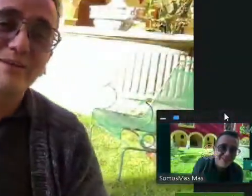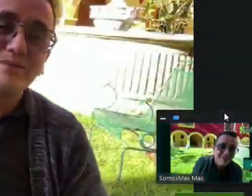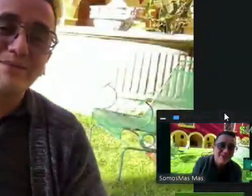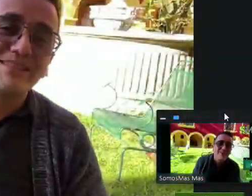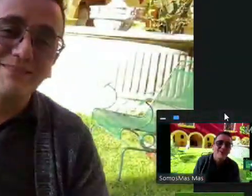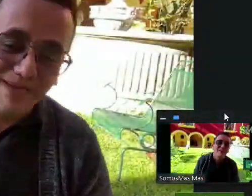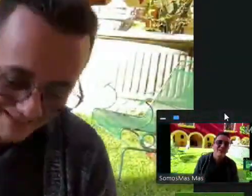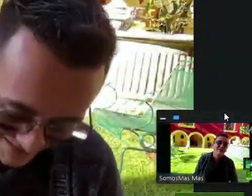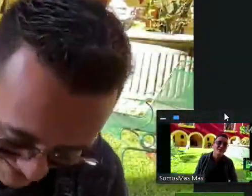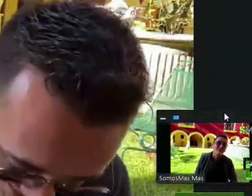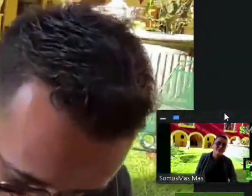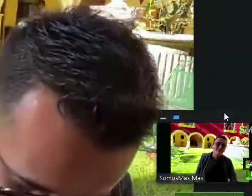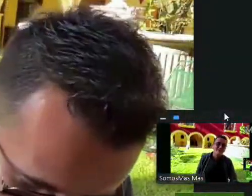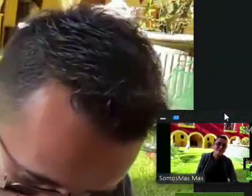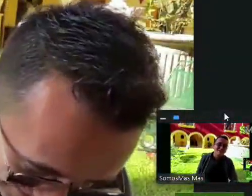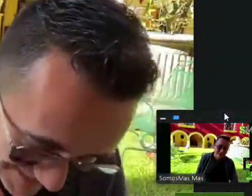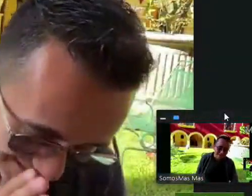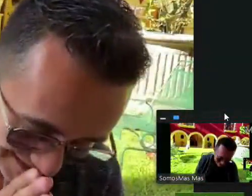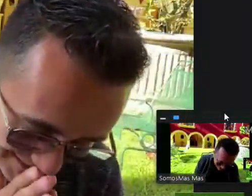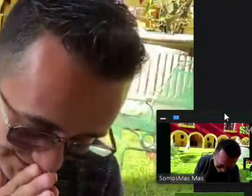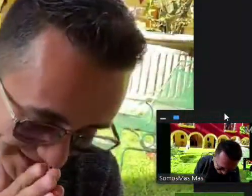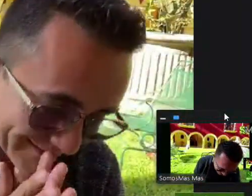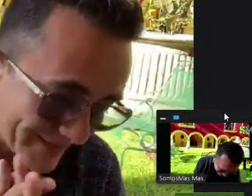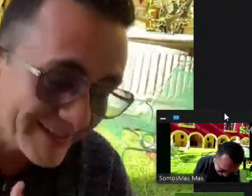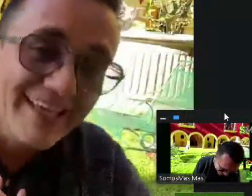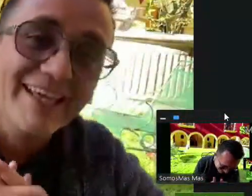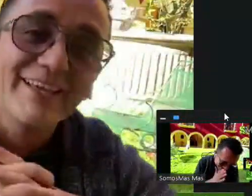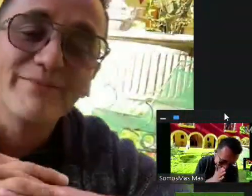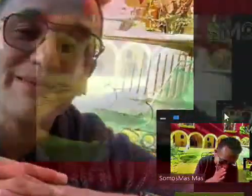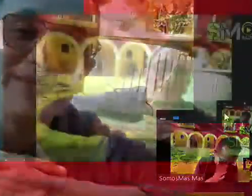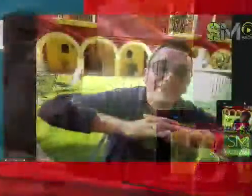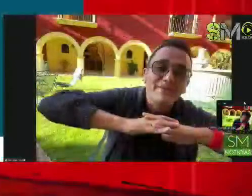Oigan, yo nada más veo estas imágenes y la neta, no sé,